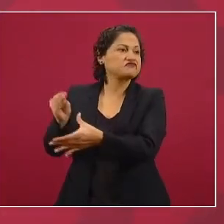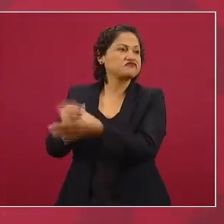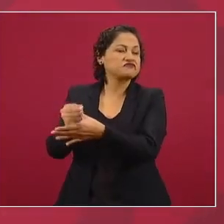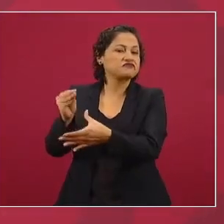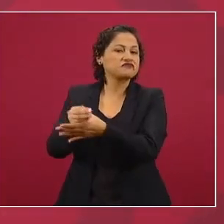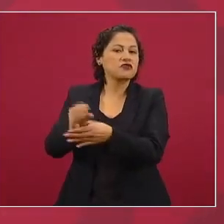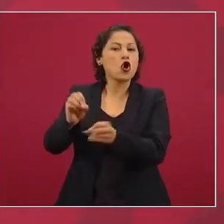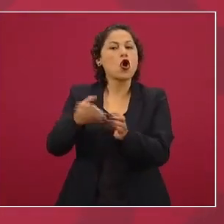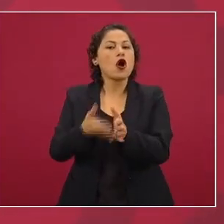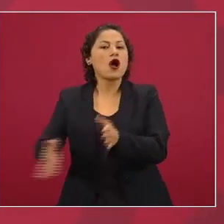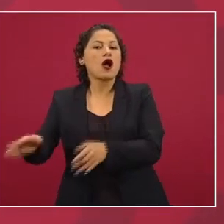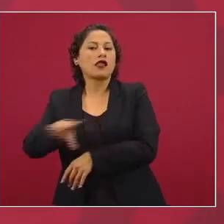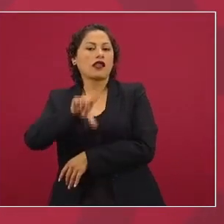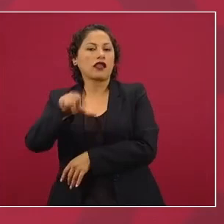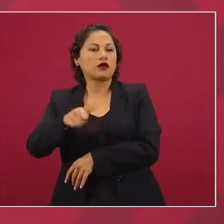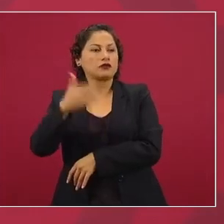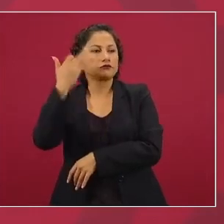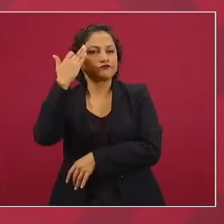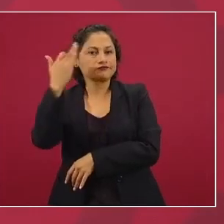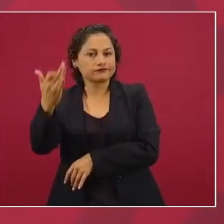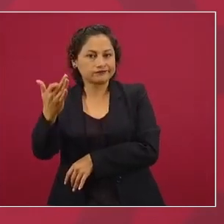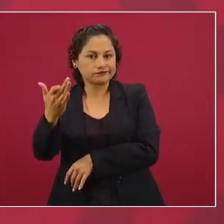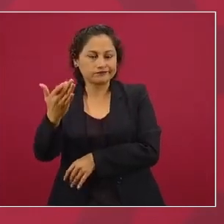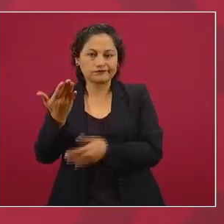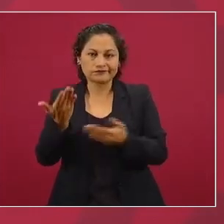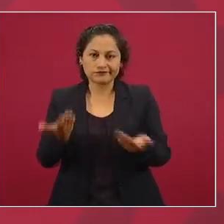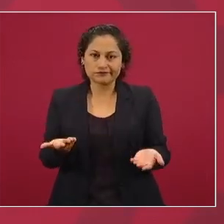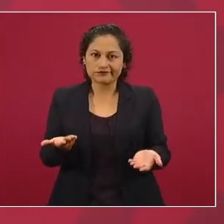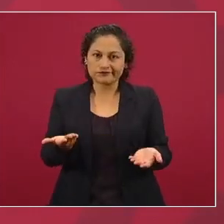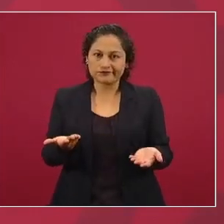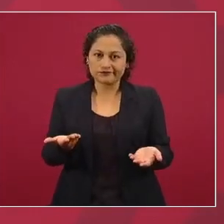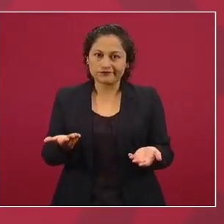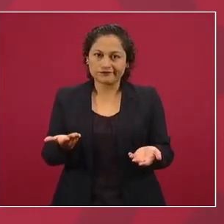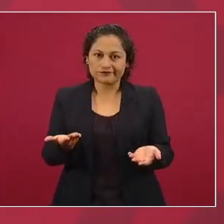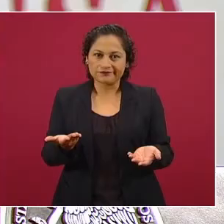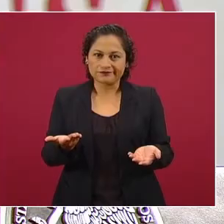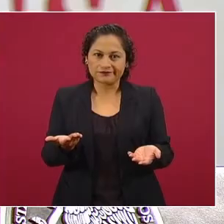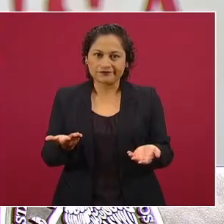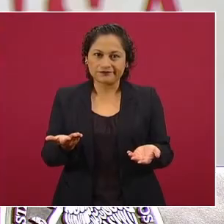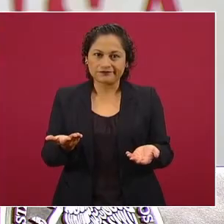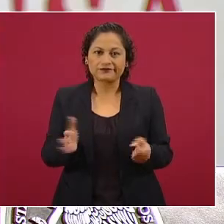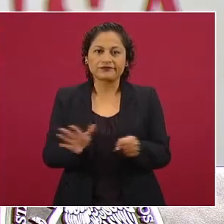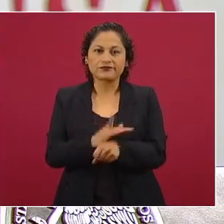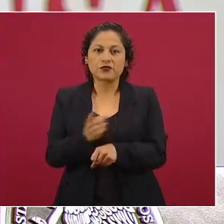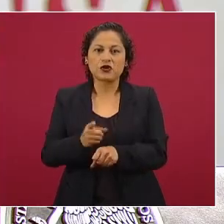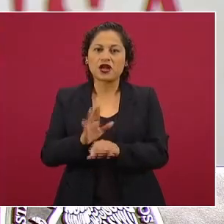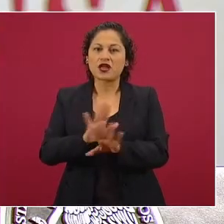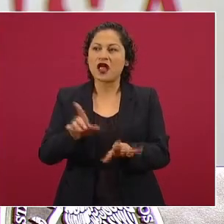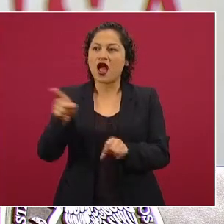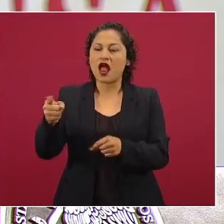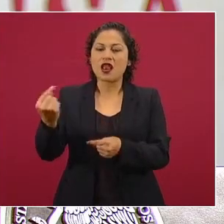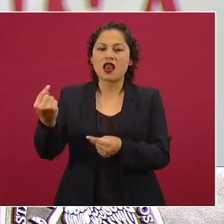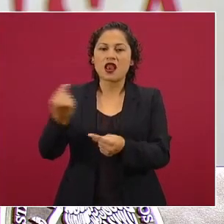días después de que pegaron el golpe,